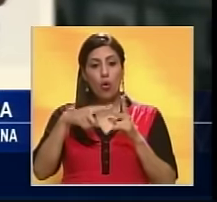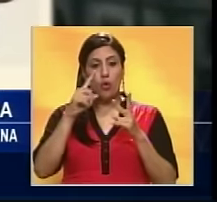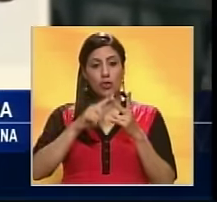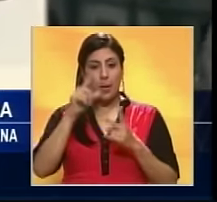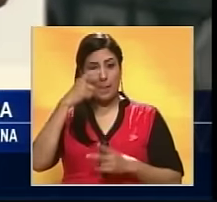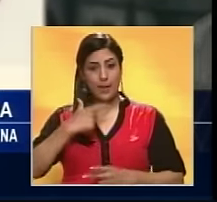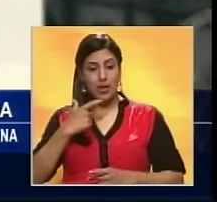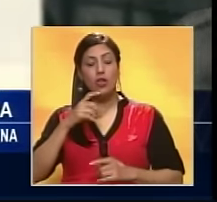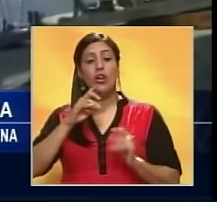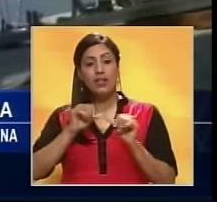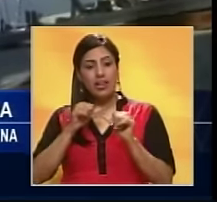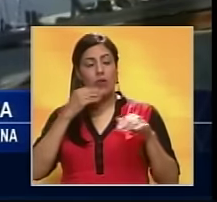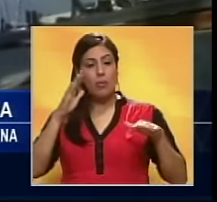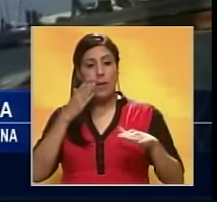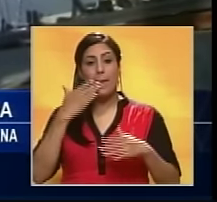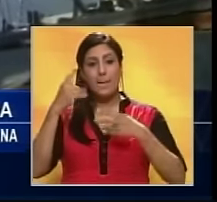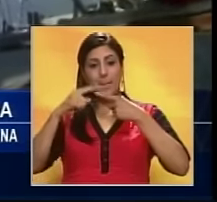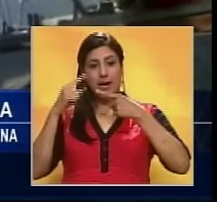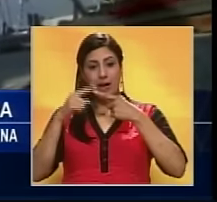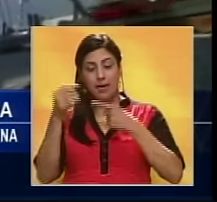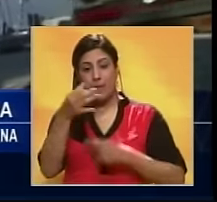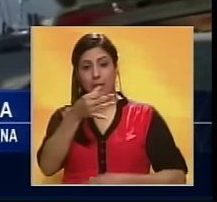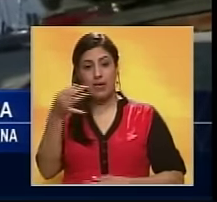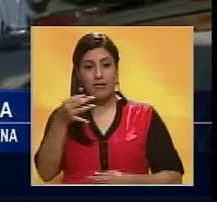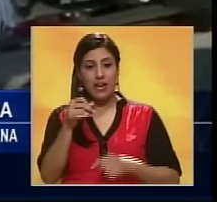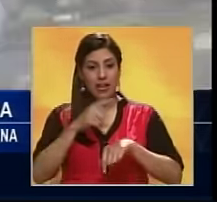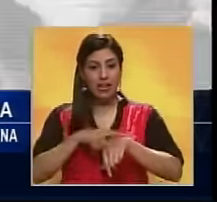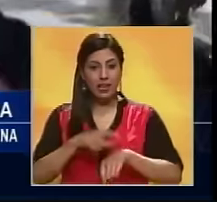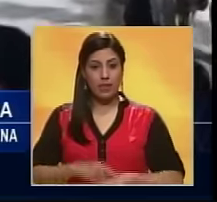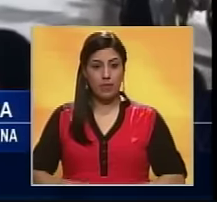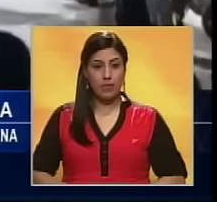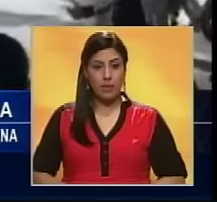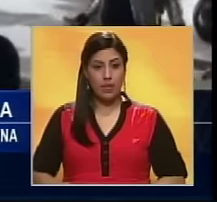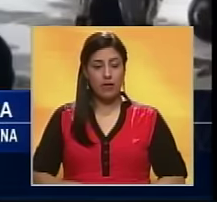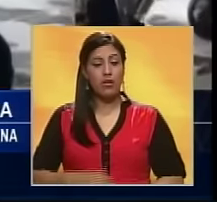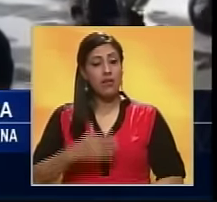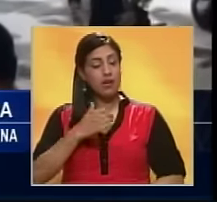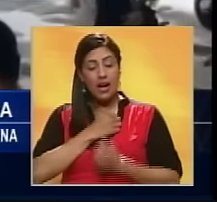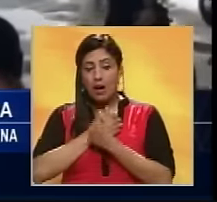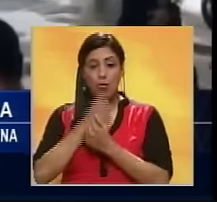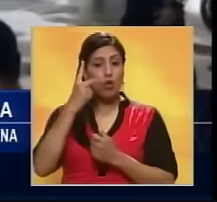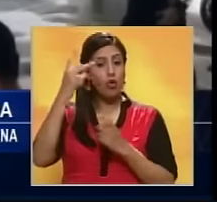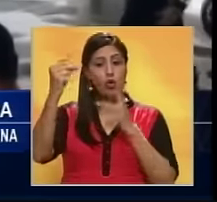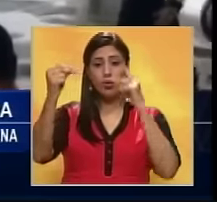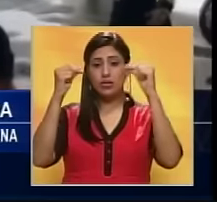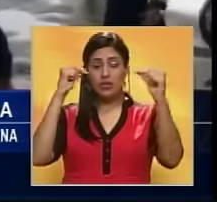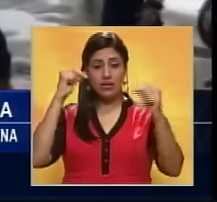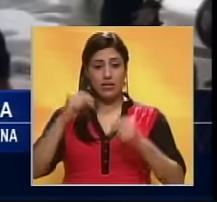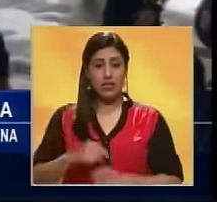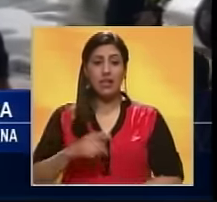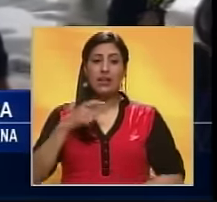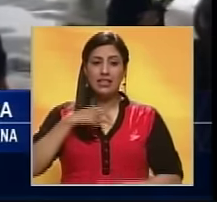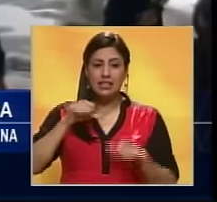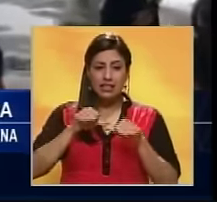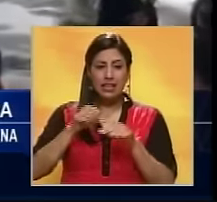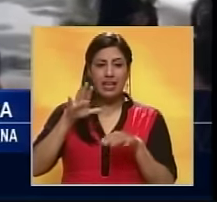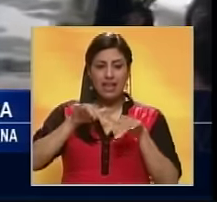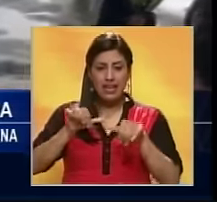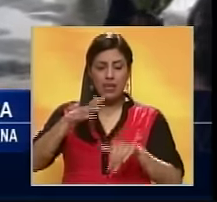Zona y promete estar entre los primeros éxitos de esta temporada. Amor, no te vayas,